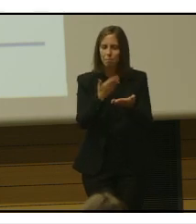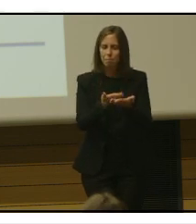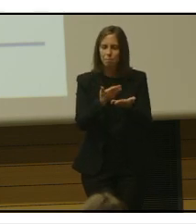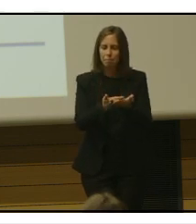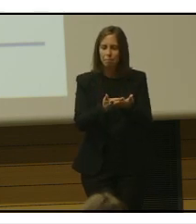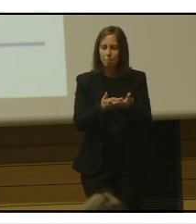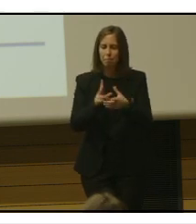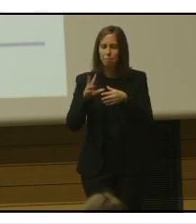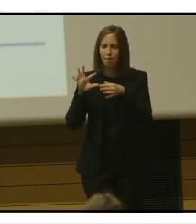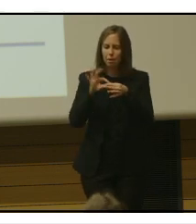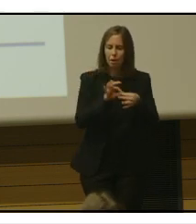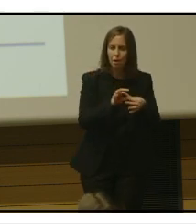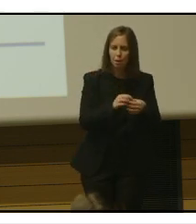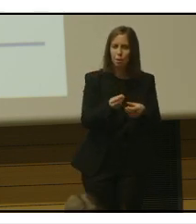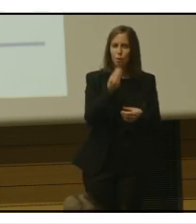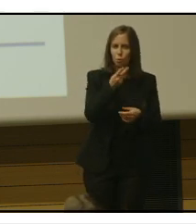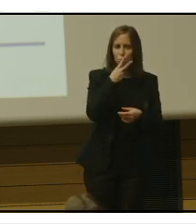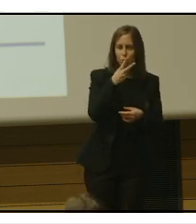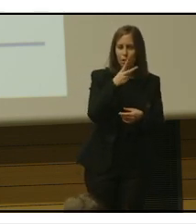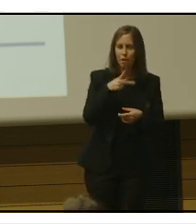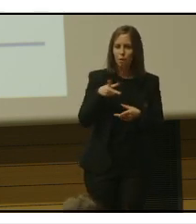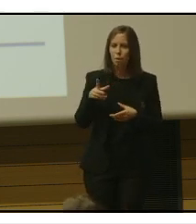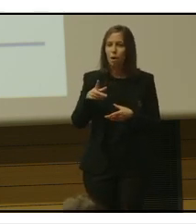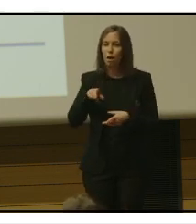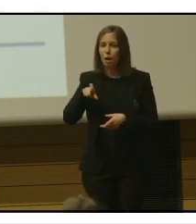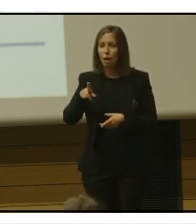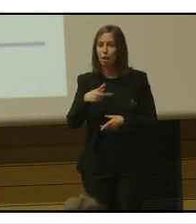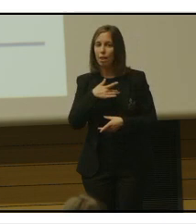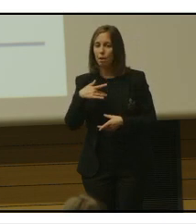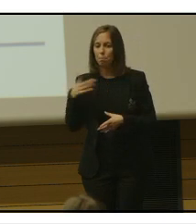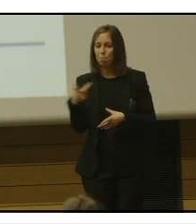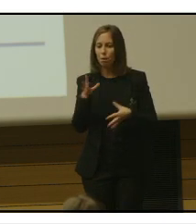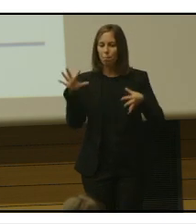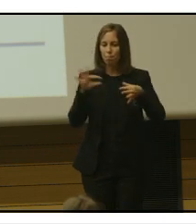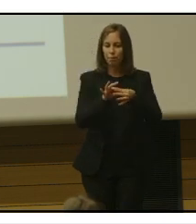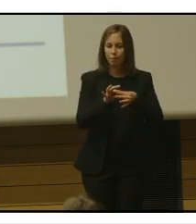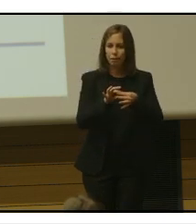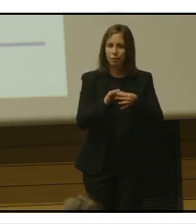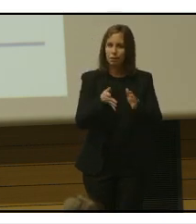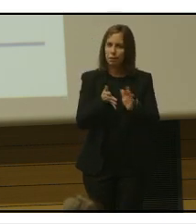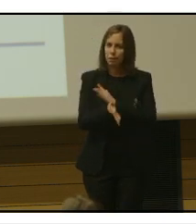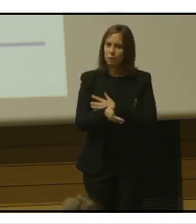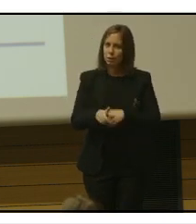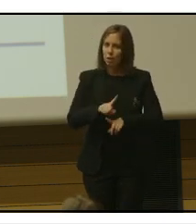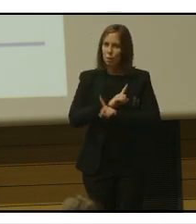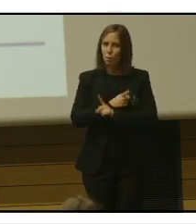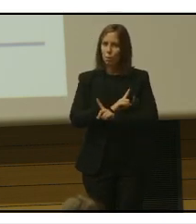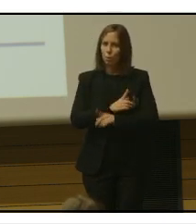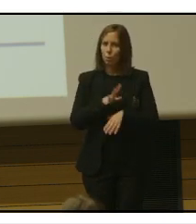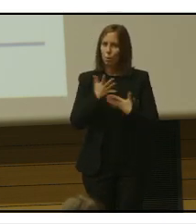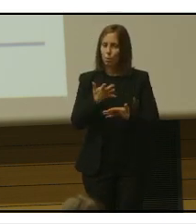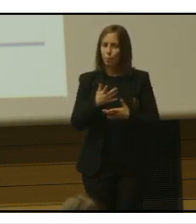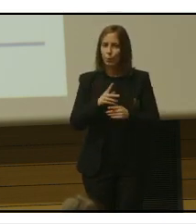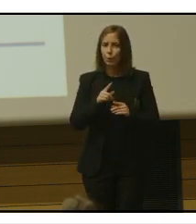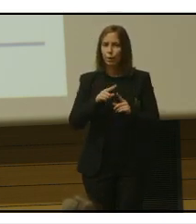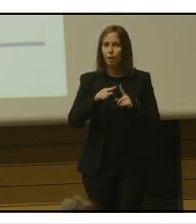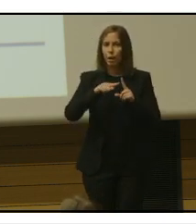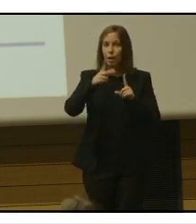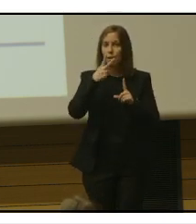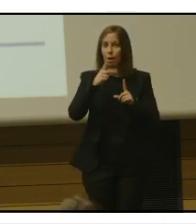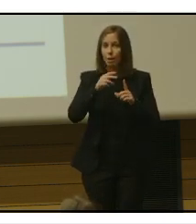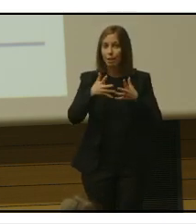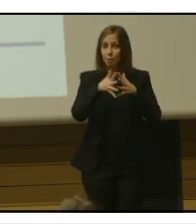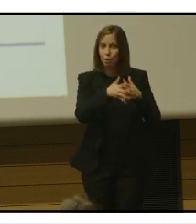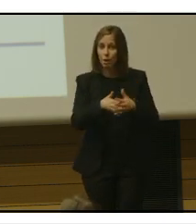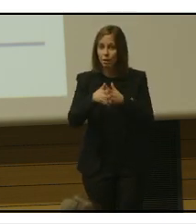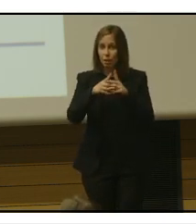la relación entre consumo de tabaco y cáncer de pulmón, se empiezan a poner nerviosos. Se empiezan a poner nerviosos porque la curva de tabaquismo en Estados Unidos,